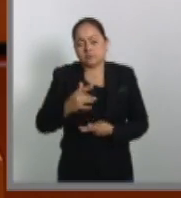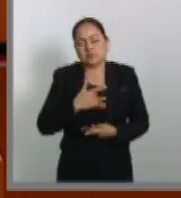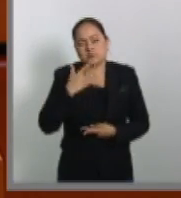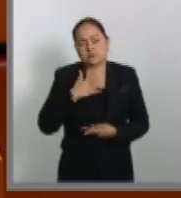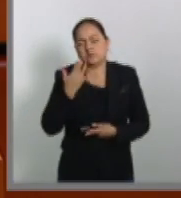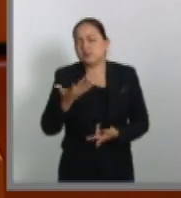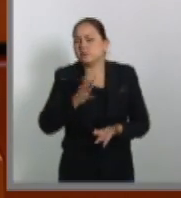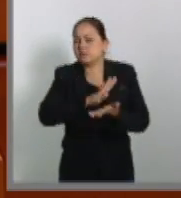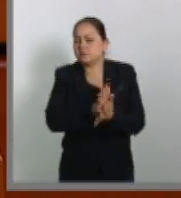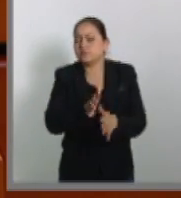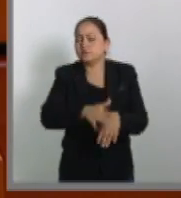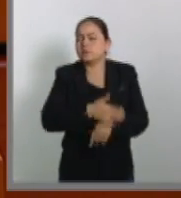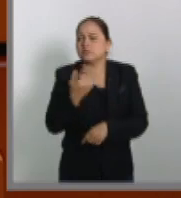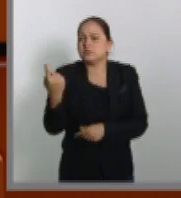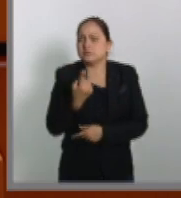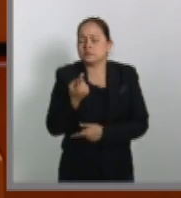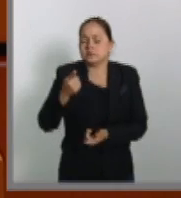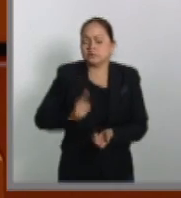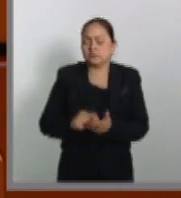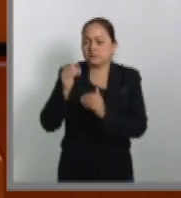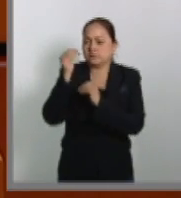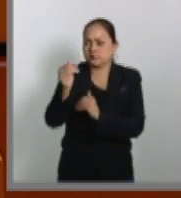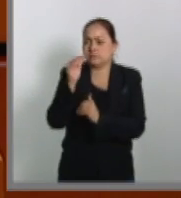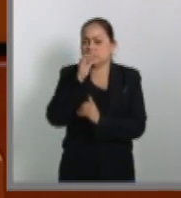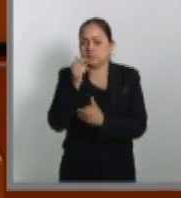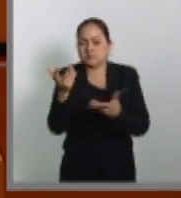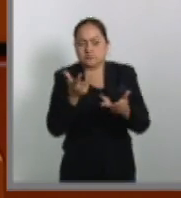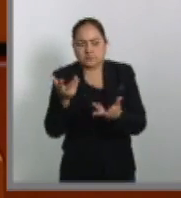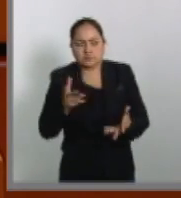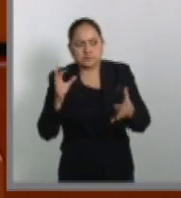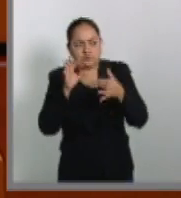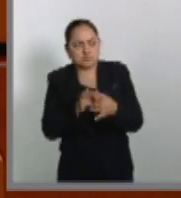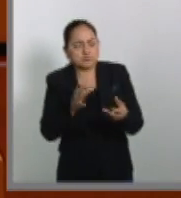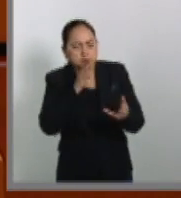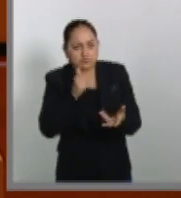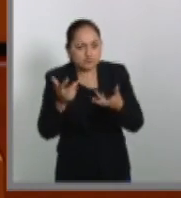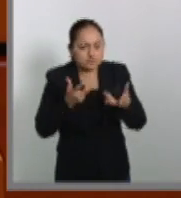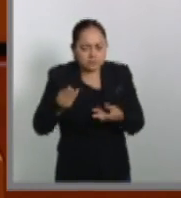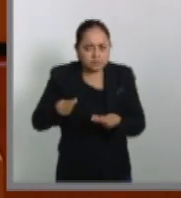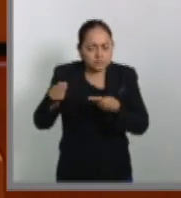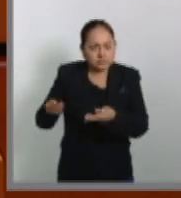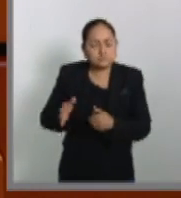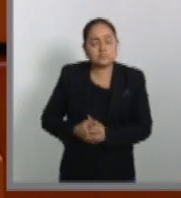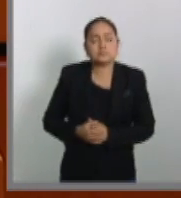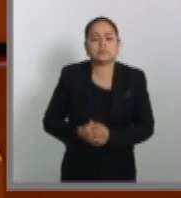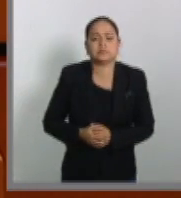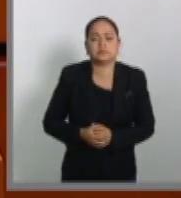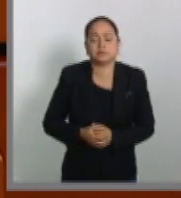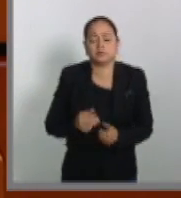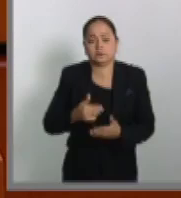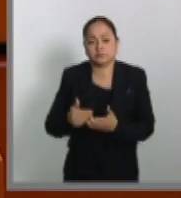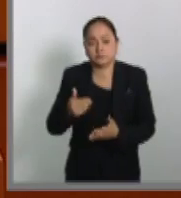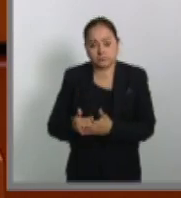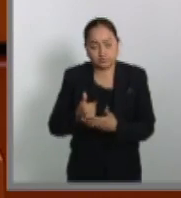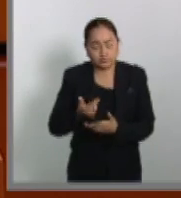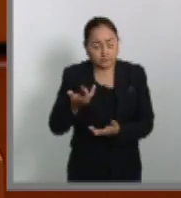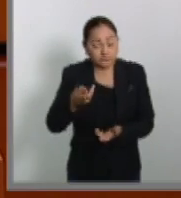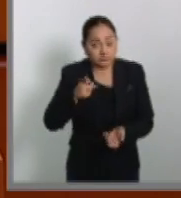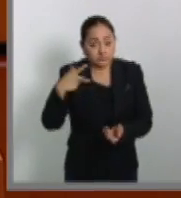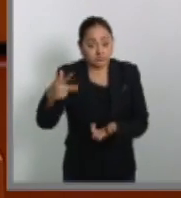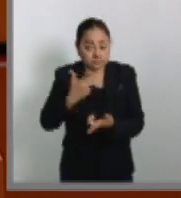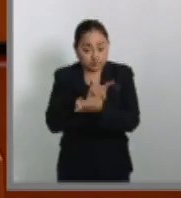que es por la limitación en el diseño de productos. La libertad contractual se ve